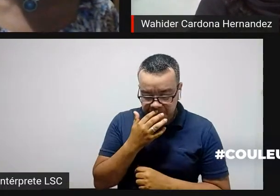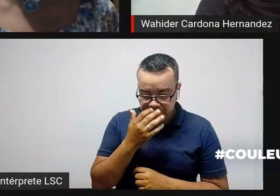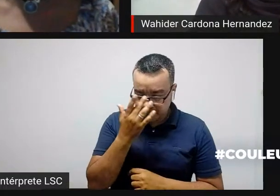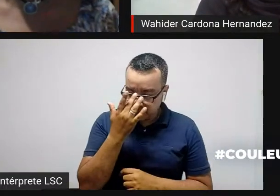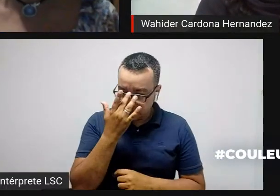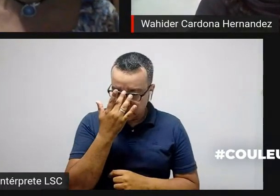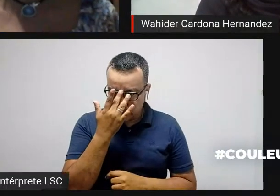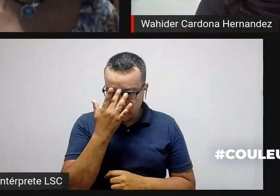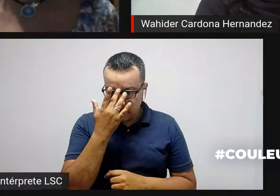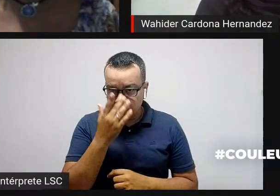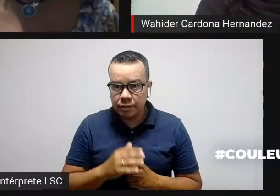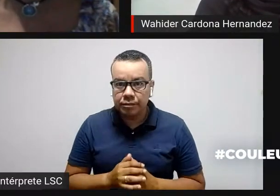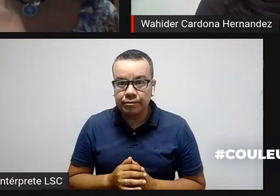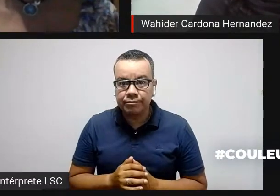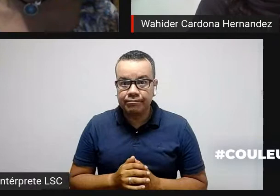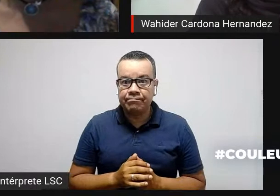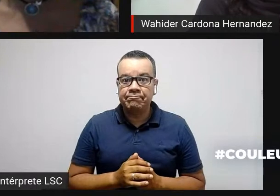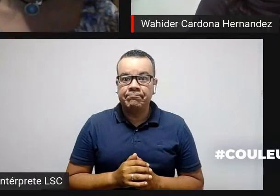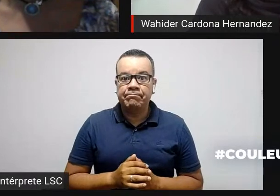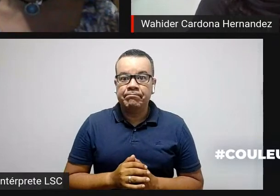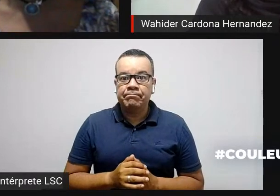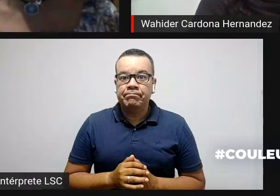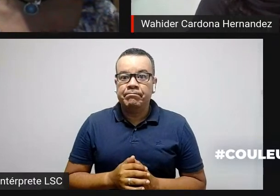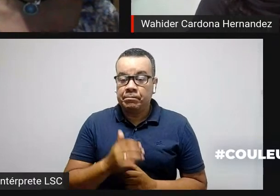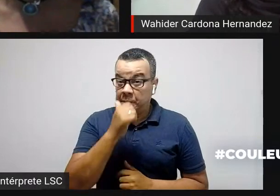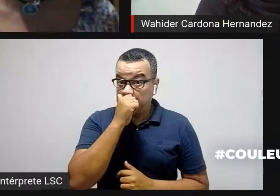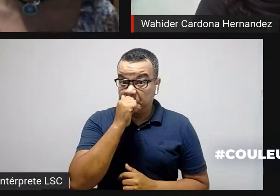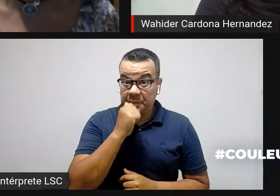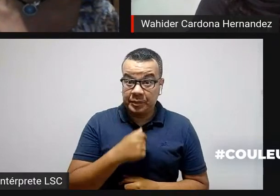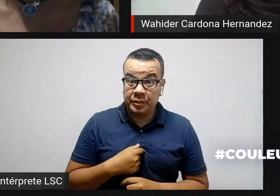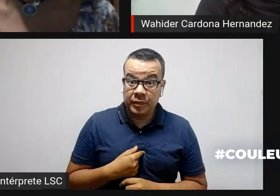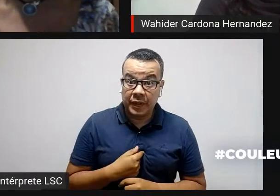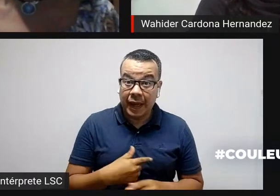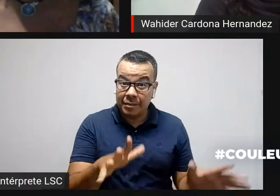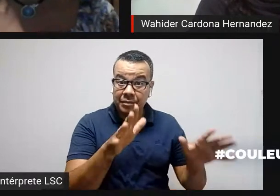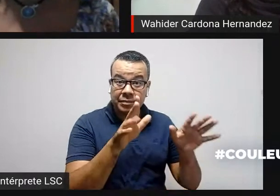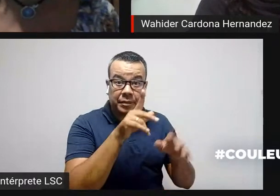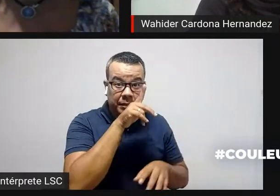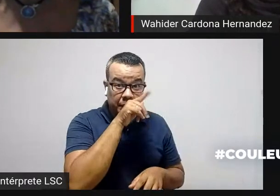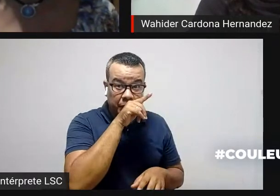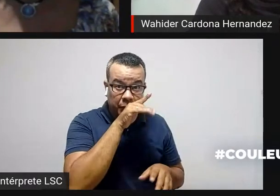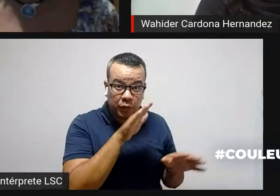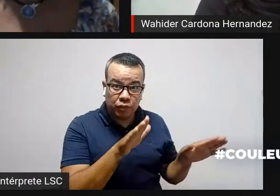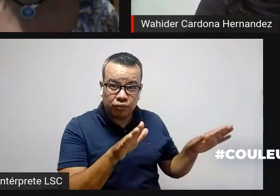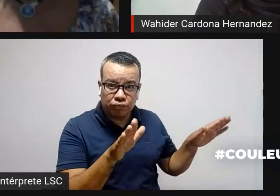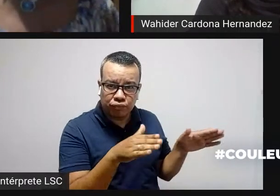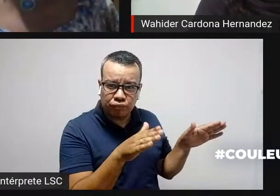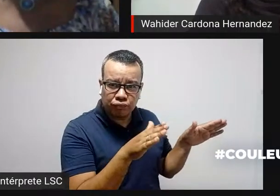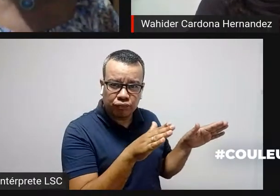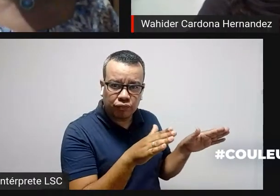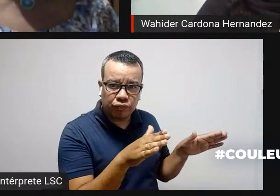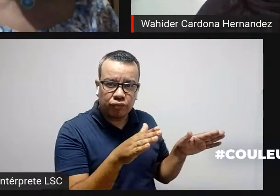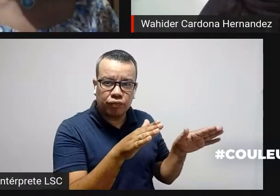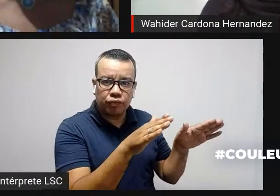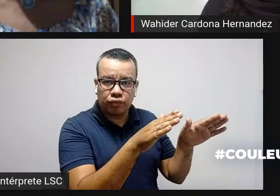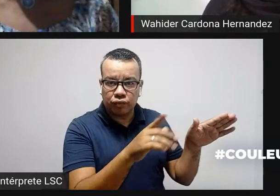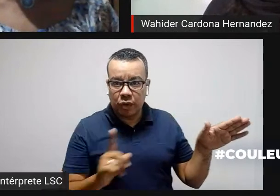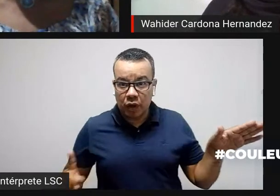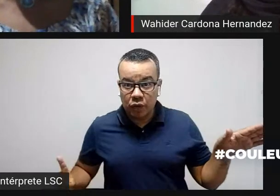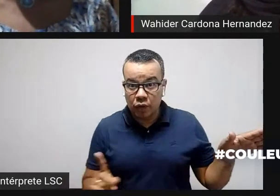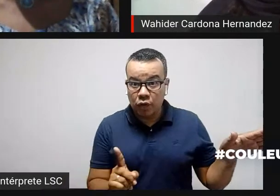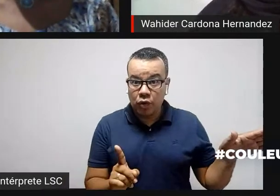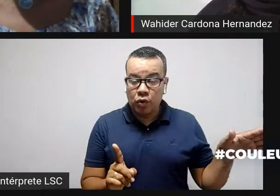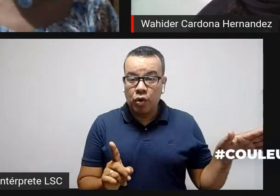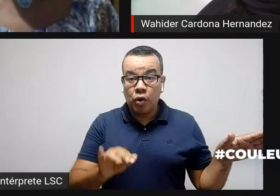de fuego sobrevuelan al ritmo de pájaros del otún. Juan trae un diente de cocodrilo en